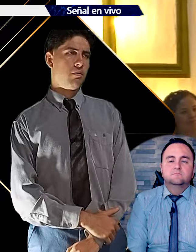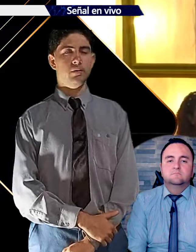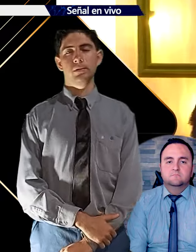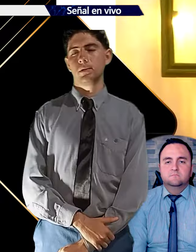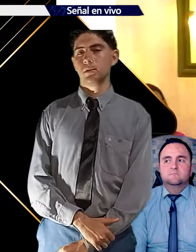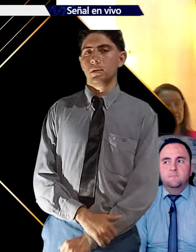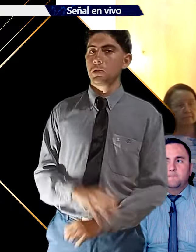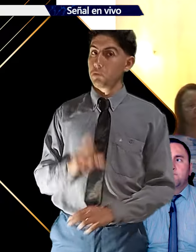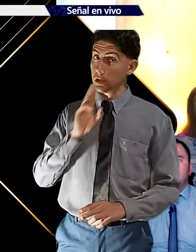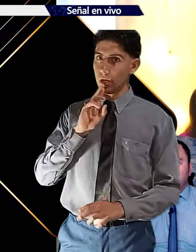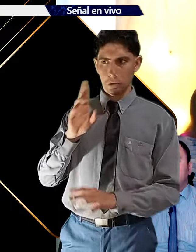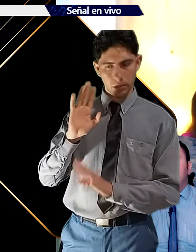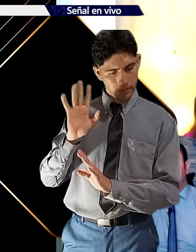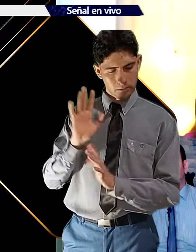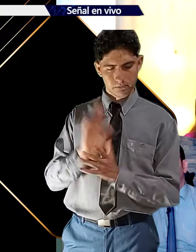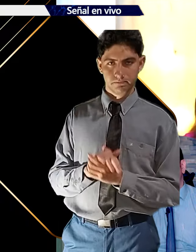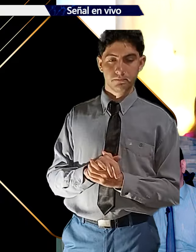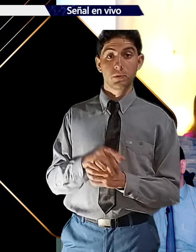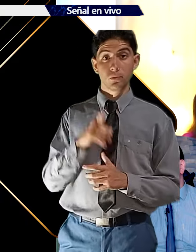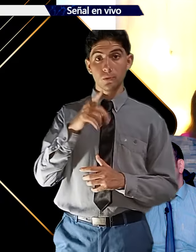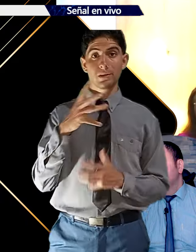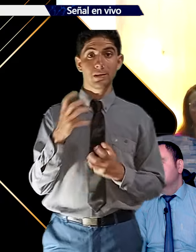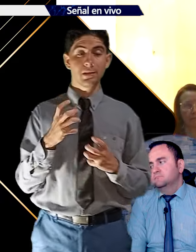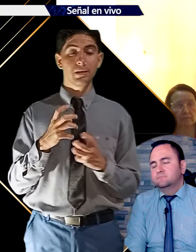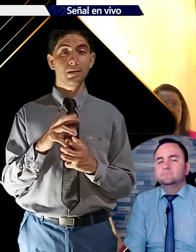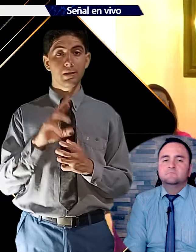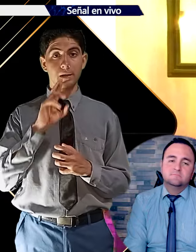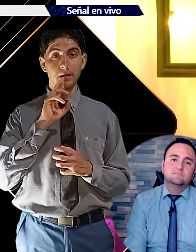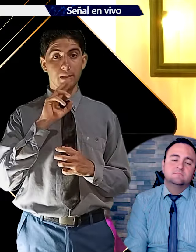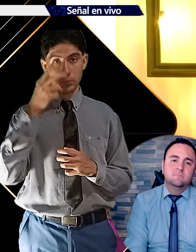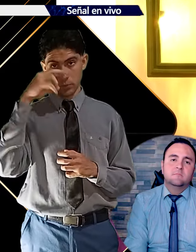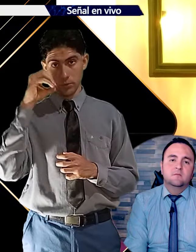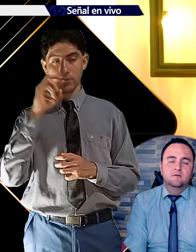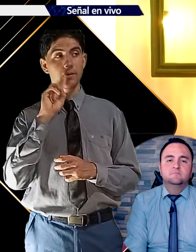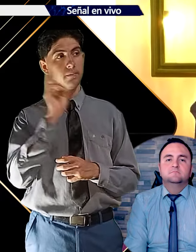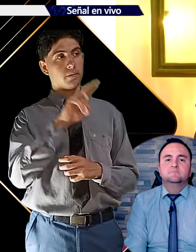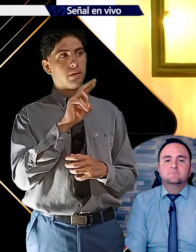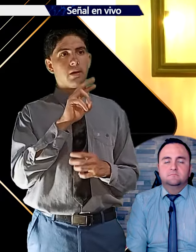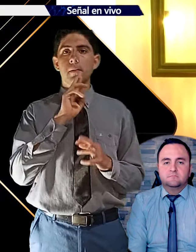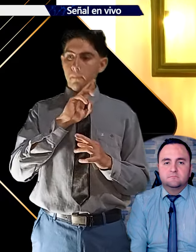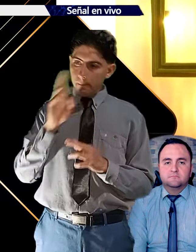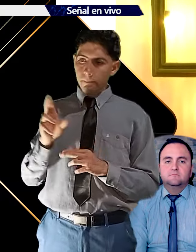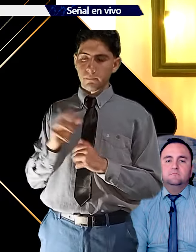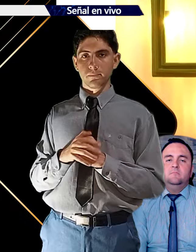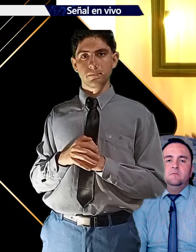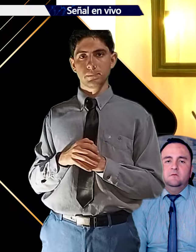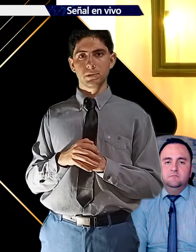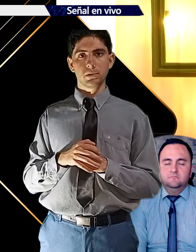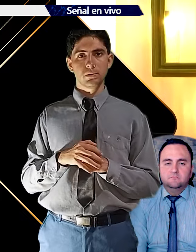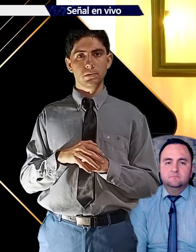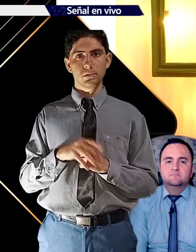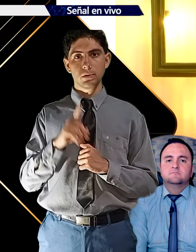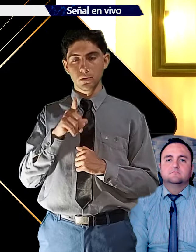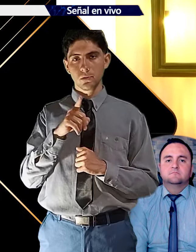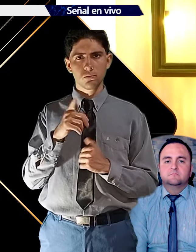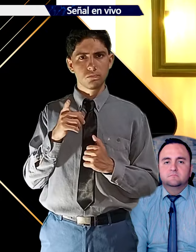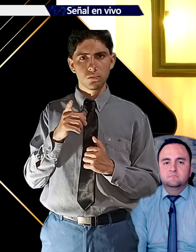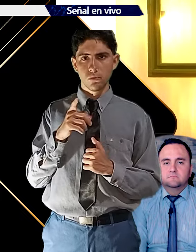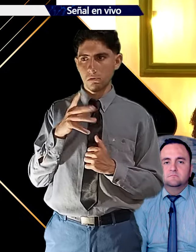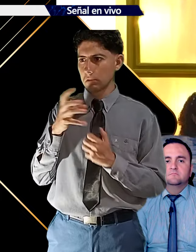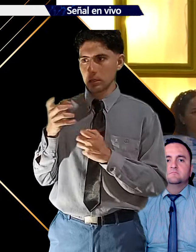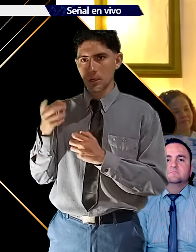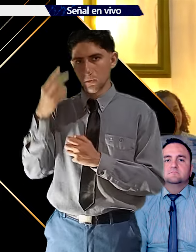que habías comprado esa chocolatina? Sin insultos, porque los hijos se les puede hablar, pero con respeto. Porque también, si tú quieres que tu hijo te respete, respétalo. Si